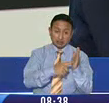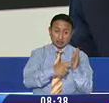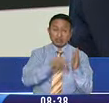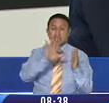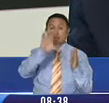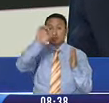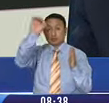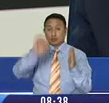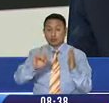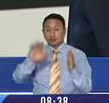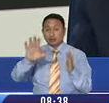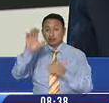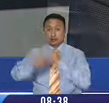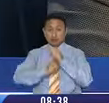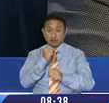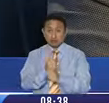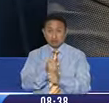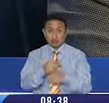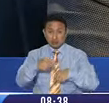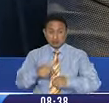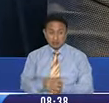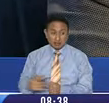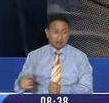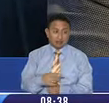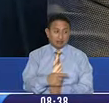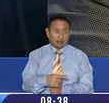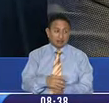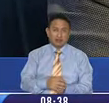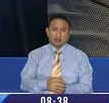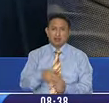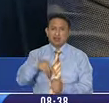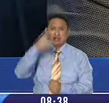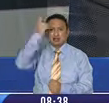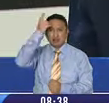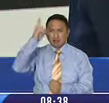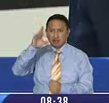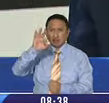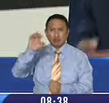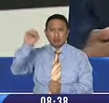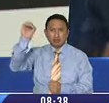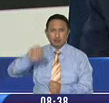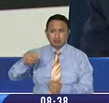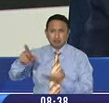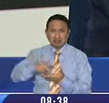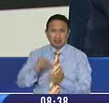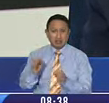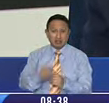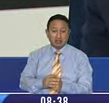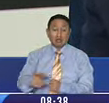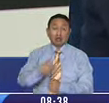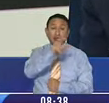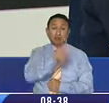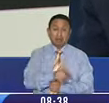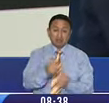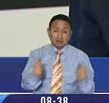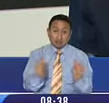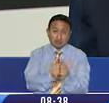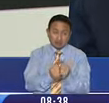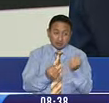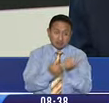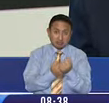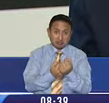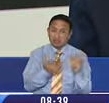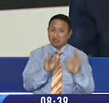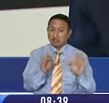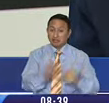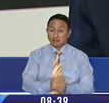al 5% a 5 años, que se llegó a tener una cartera vencida de más del 90%, por falta de capacitación y acompañamiento. Por lo